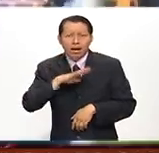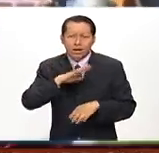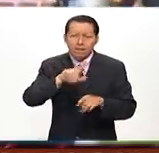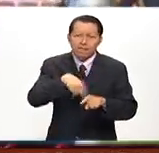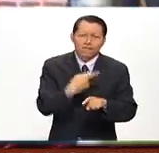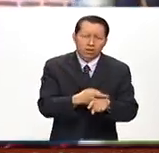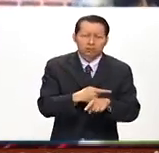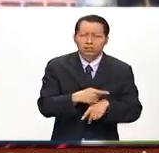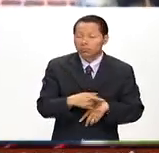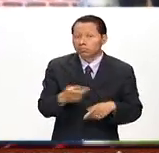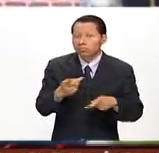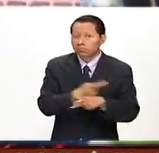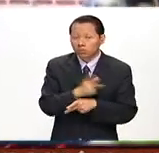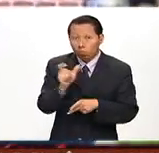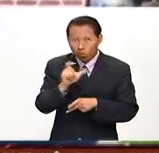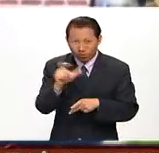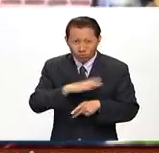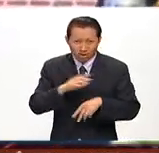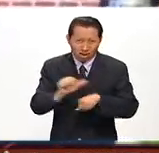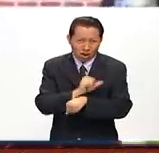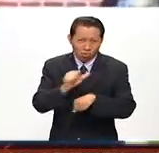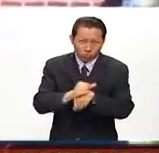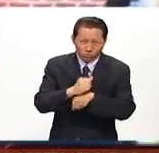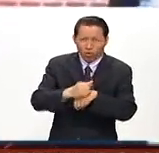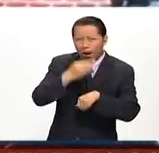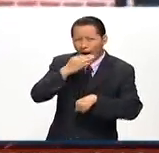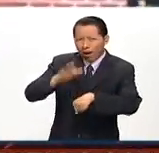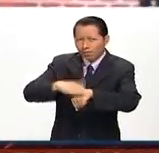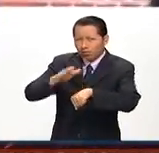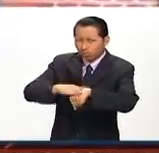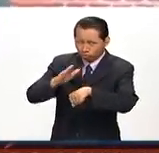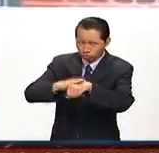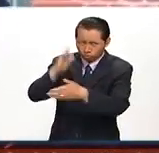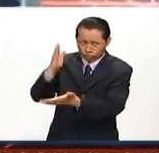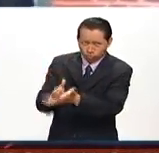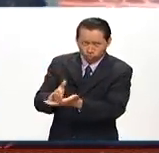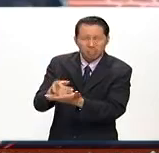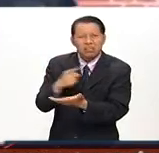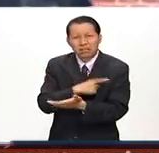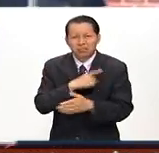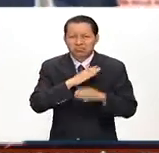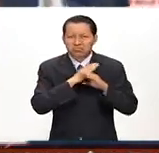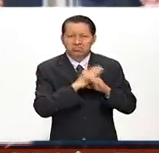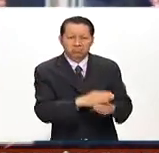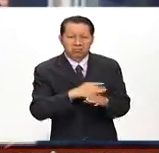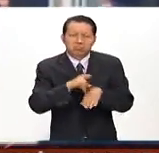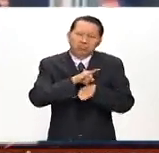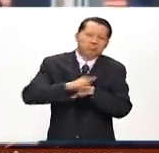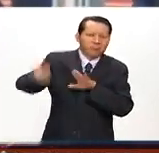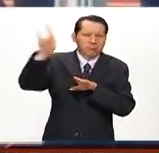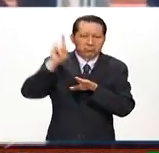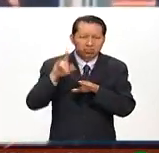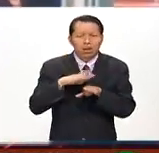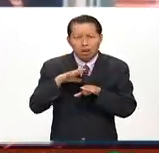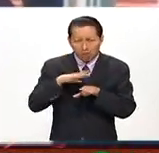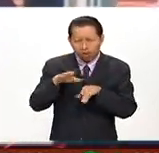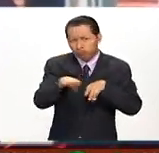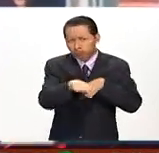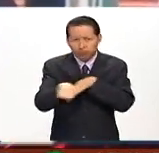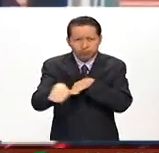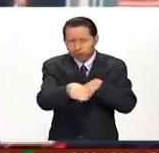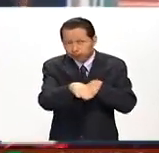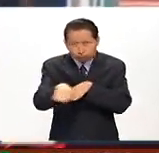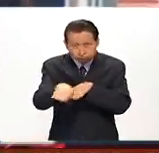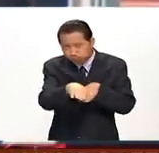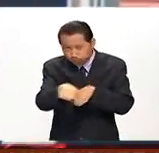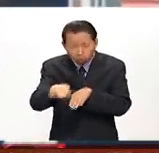violación. Al intentar detener el auto en el que viajaba, el agresor se negó y se inició una persecución. El delincuente se estrelló